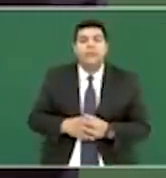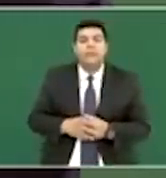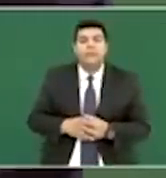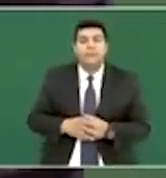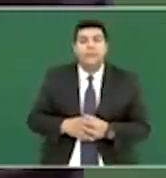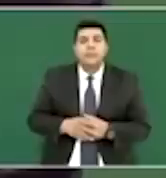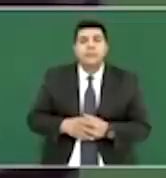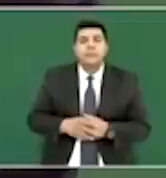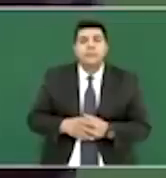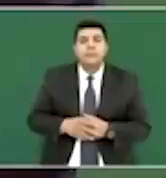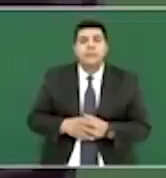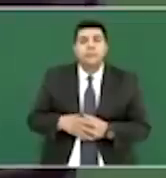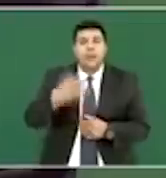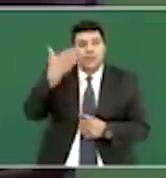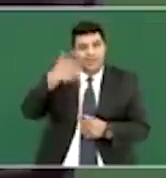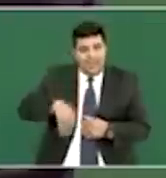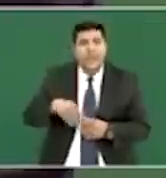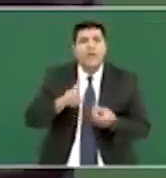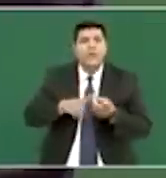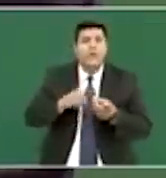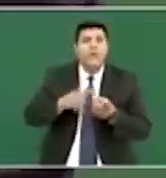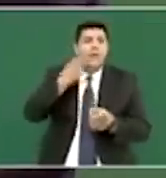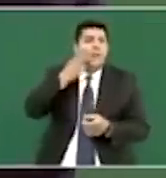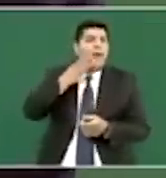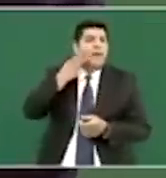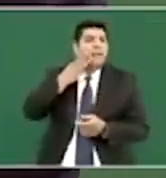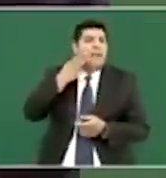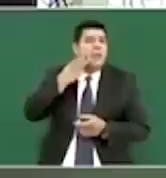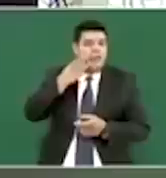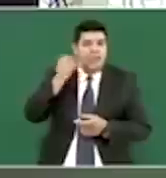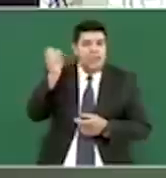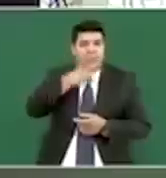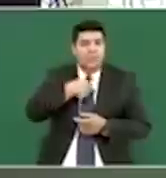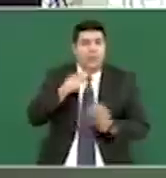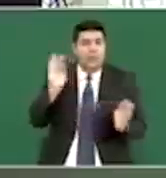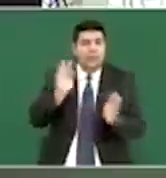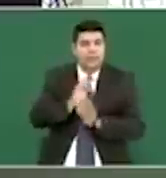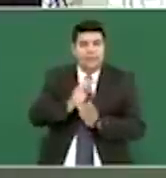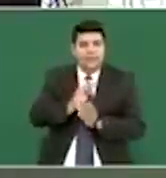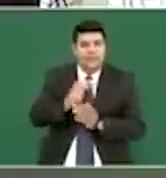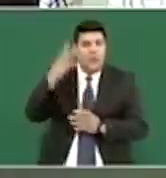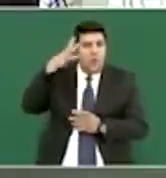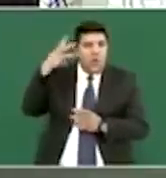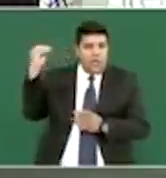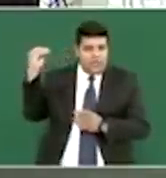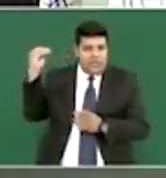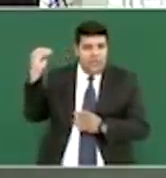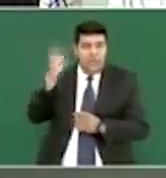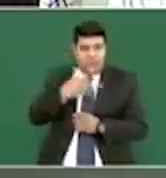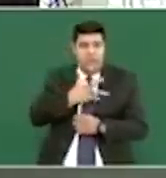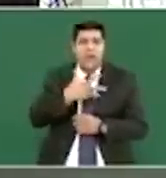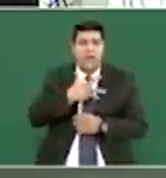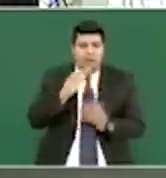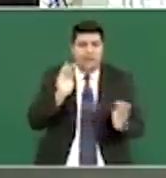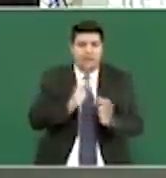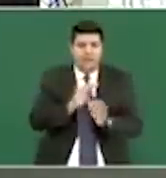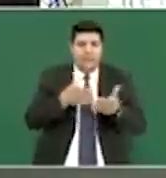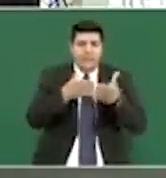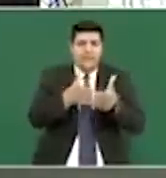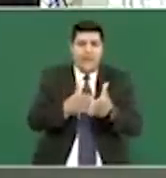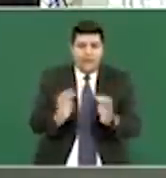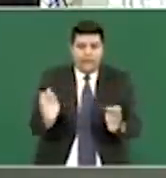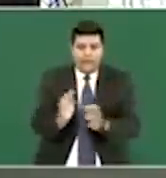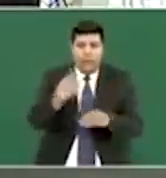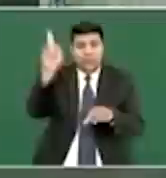en la aduana de Manzanillo, ahí como para, a ver, para que vean cómo era